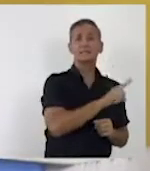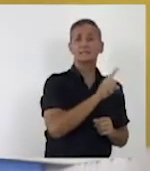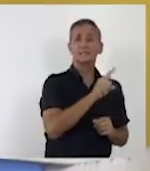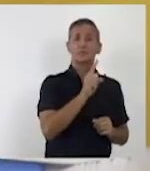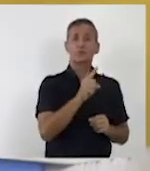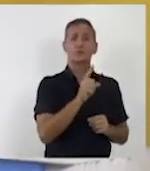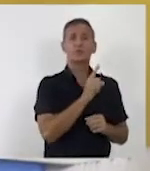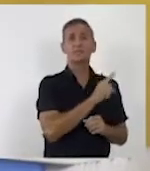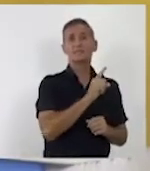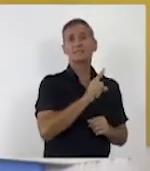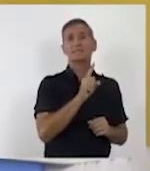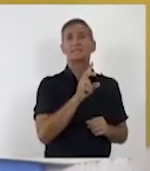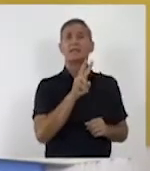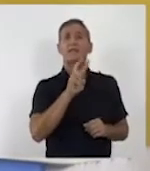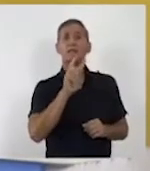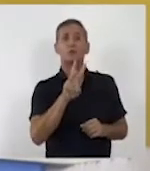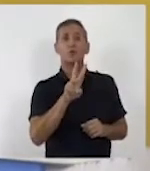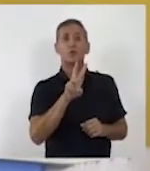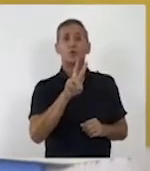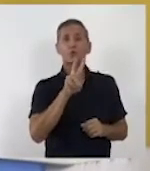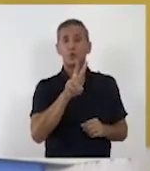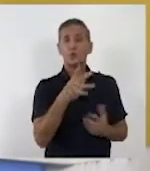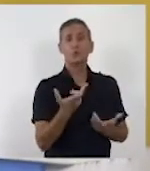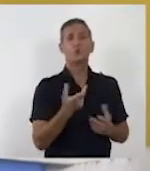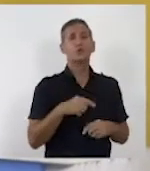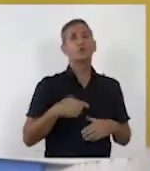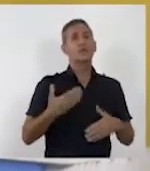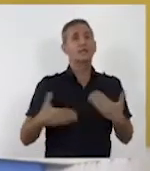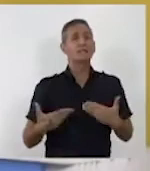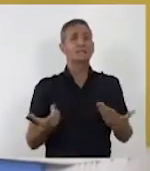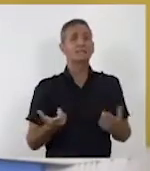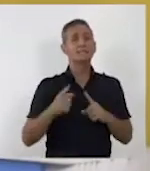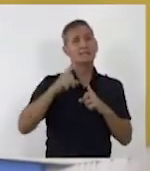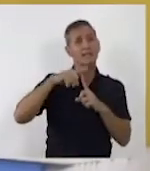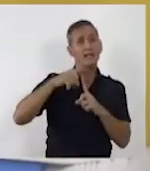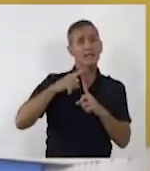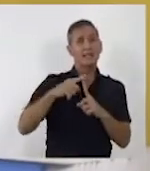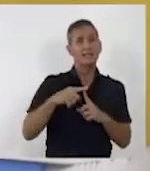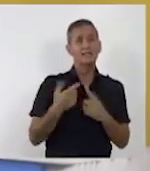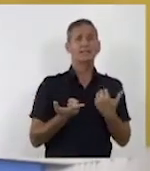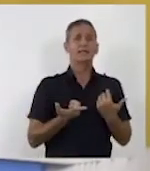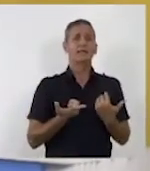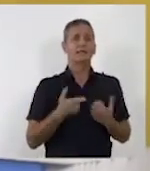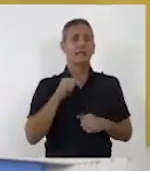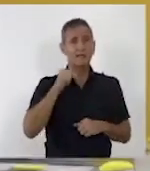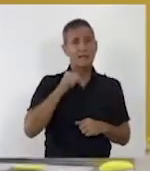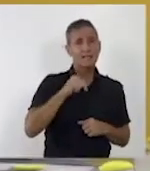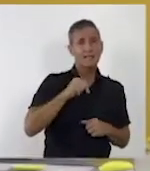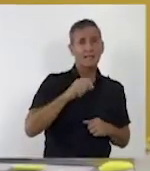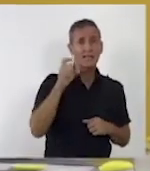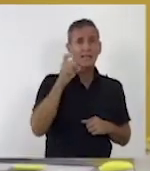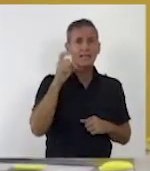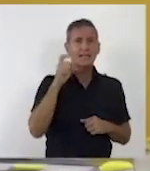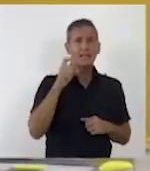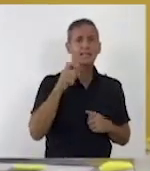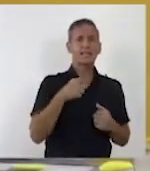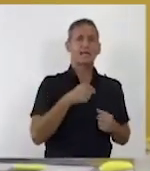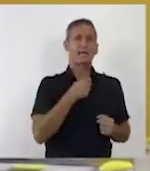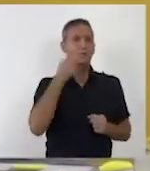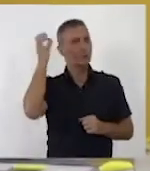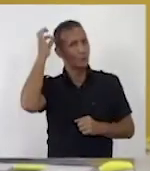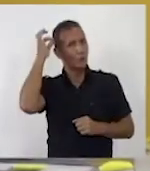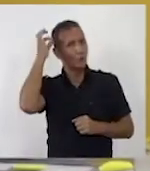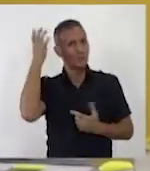partir de estas ilustraciones ustedes realizaron las actividades que se les sugieren aquí en este capítulo de español